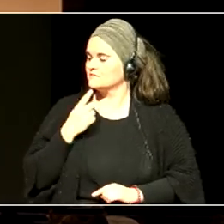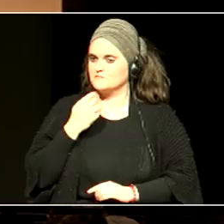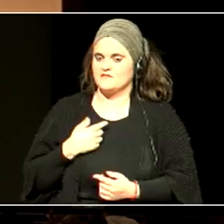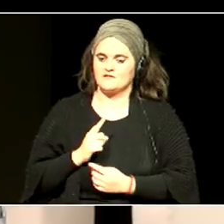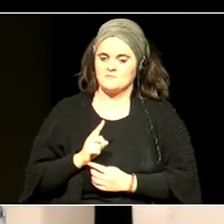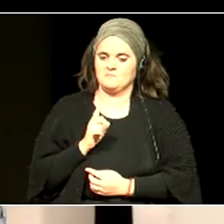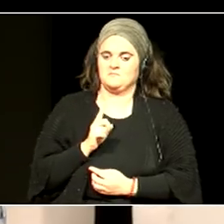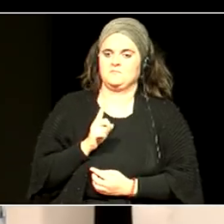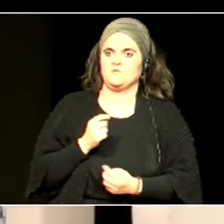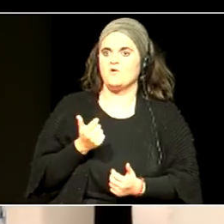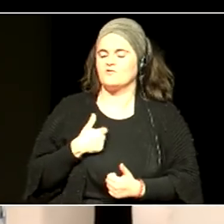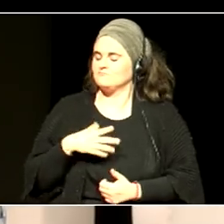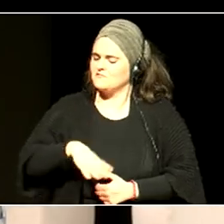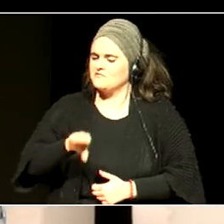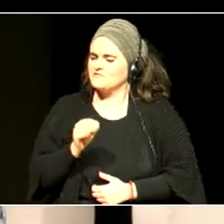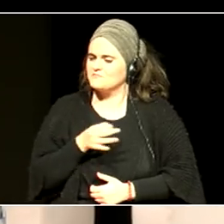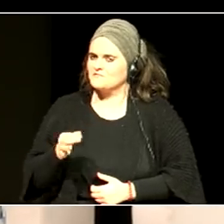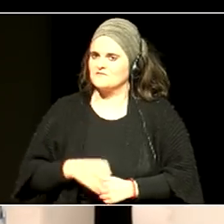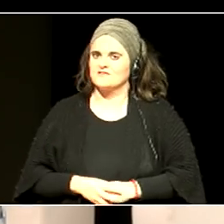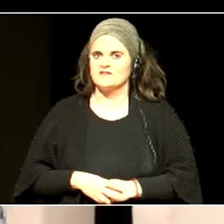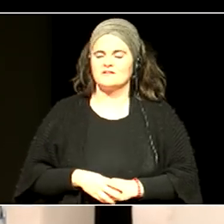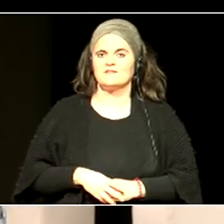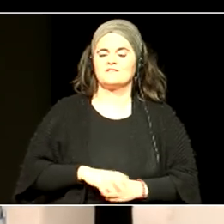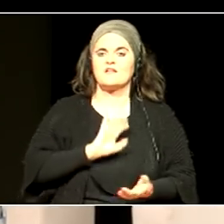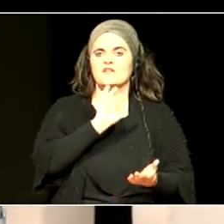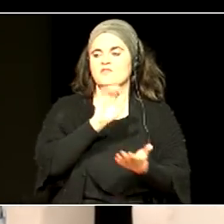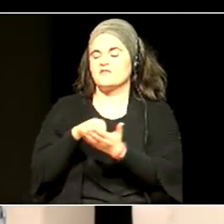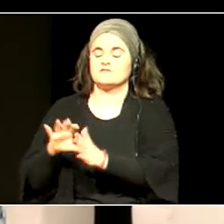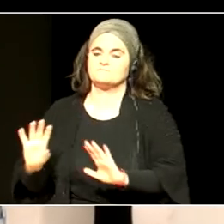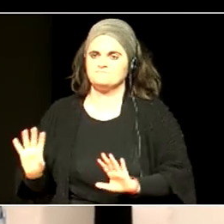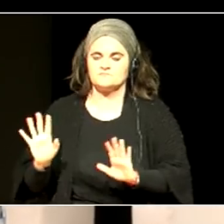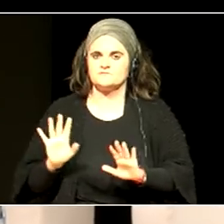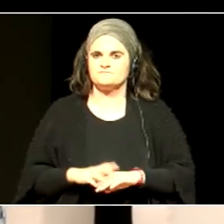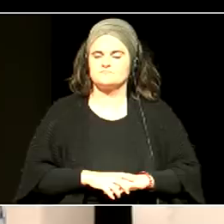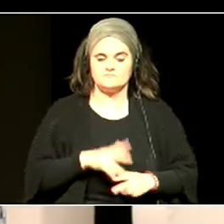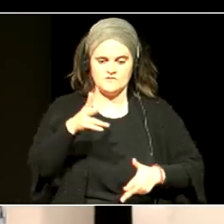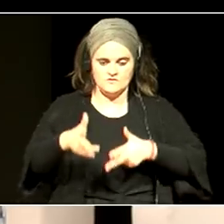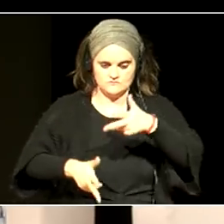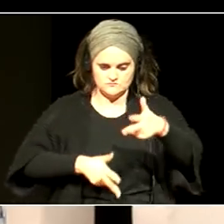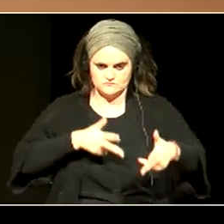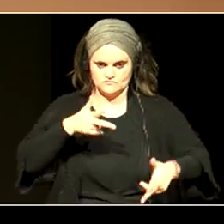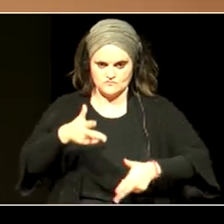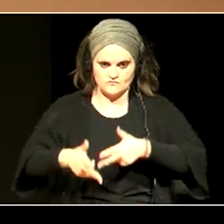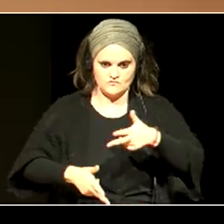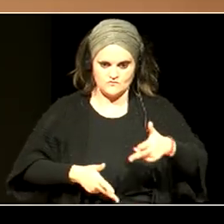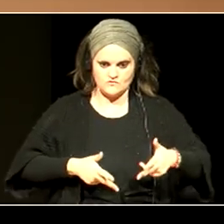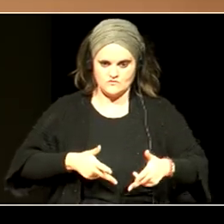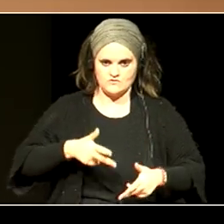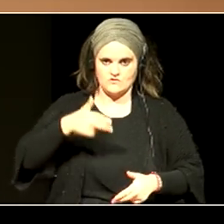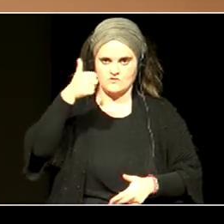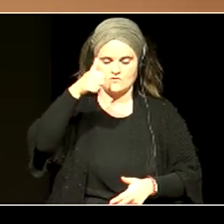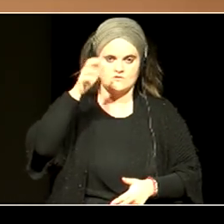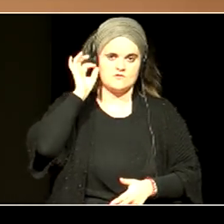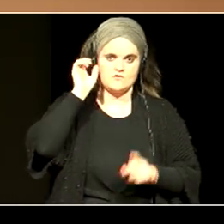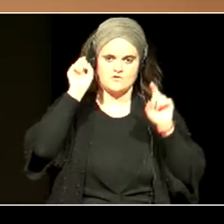osooso uler buo bu era como cuna de la coeducación